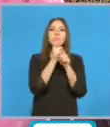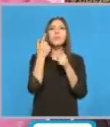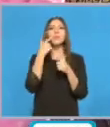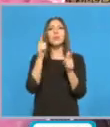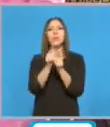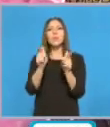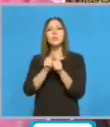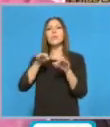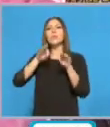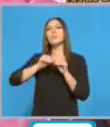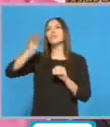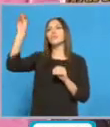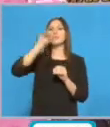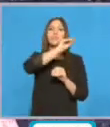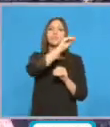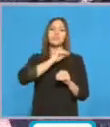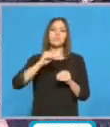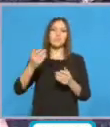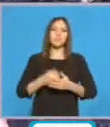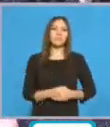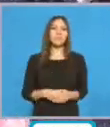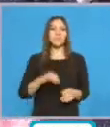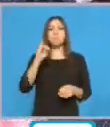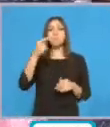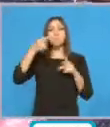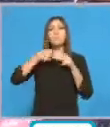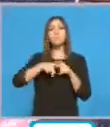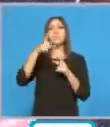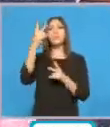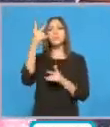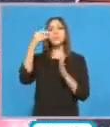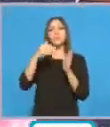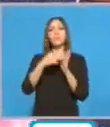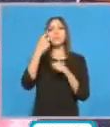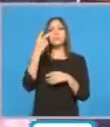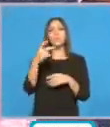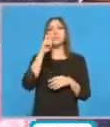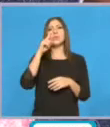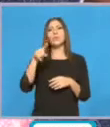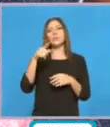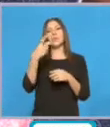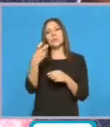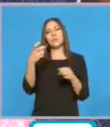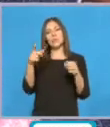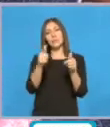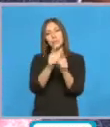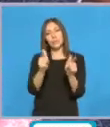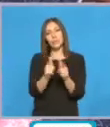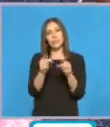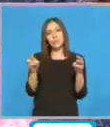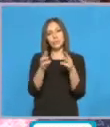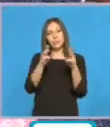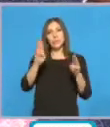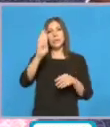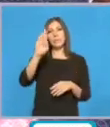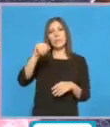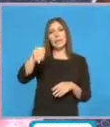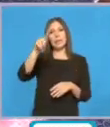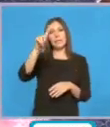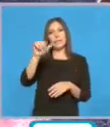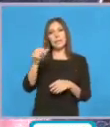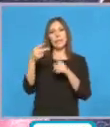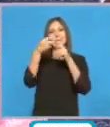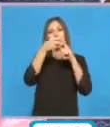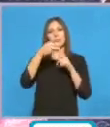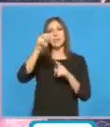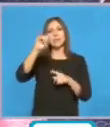abajo. Así es, en el 2002 empezamos con el proyecto de la Banda Estrellas de Sinaloa. Y pues ya este próximo